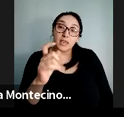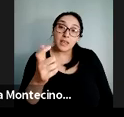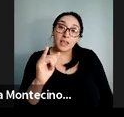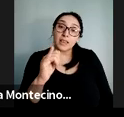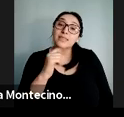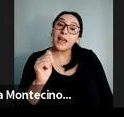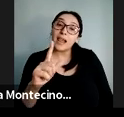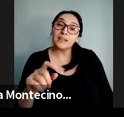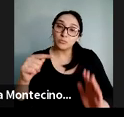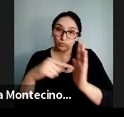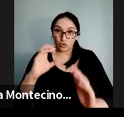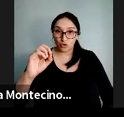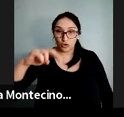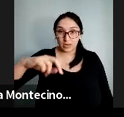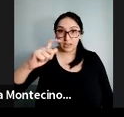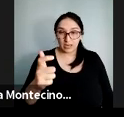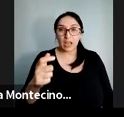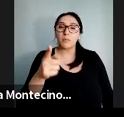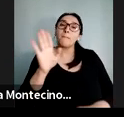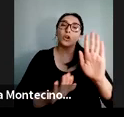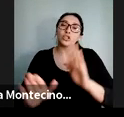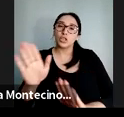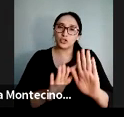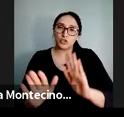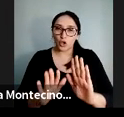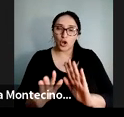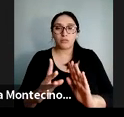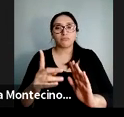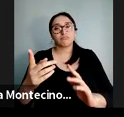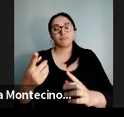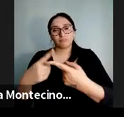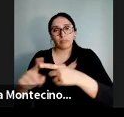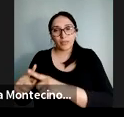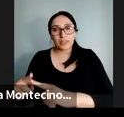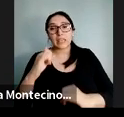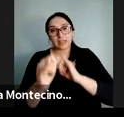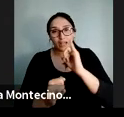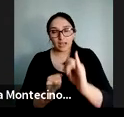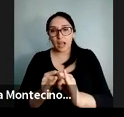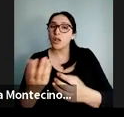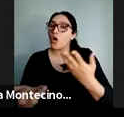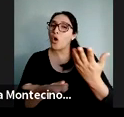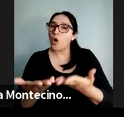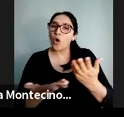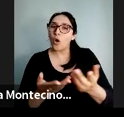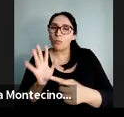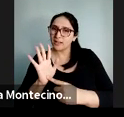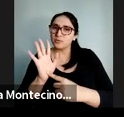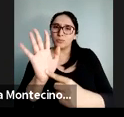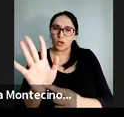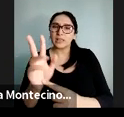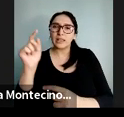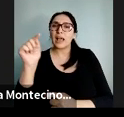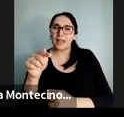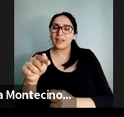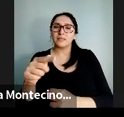temas relacionados con la protección de nuestros datos en Internet, cómo estamos, ¿cierto?, expuestas a algún tipo